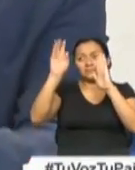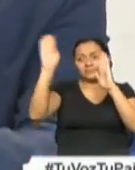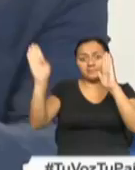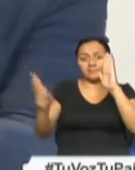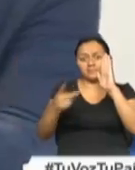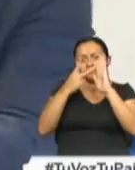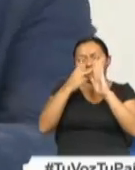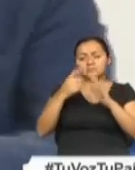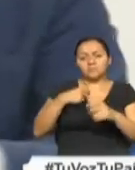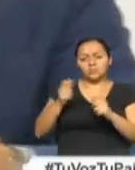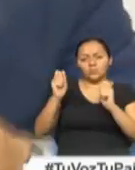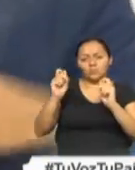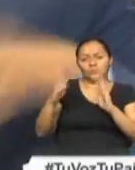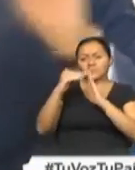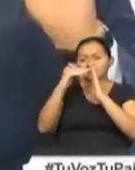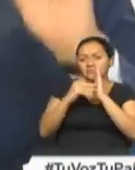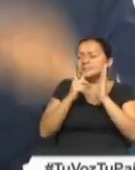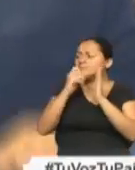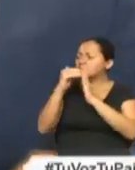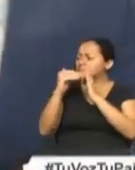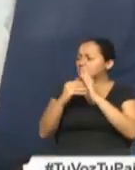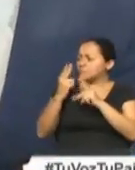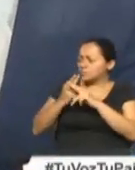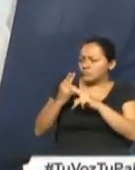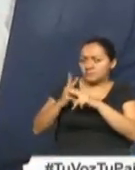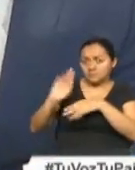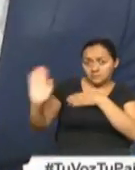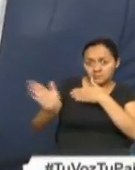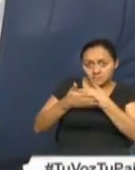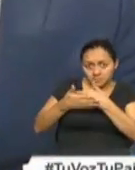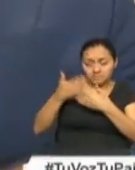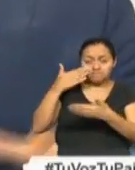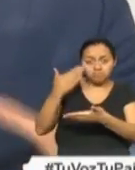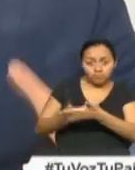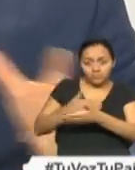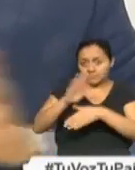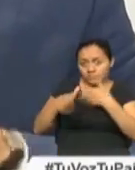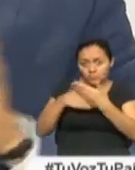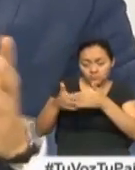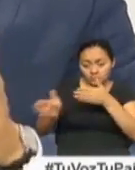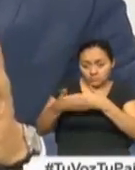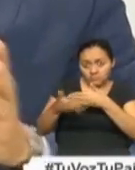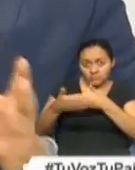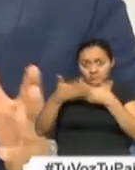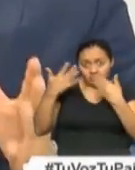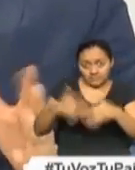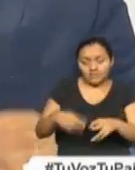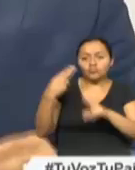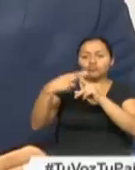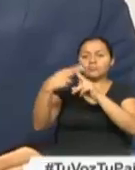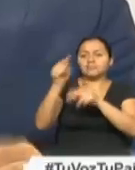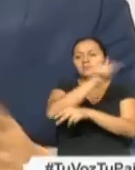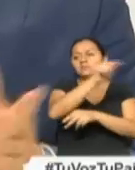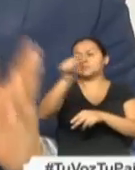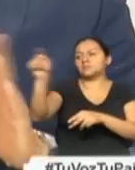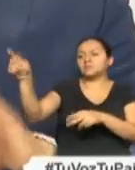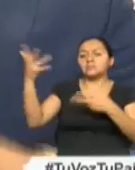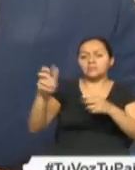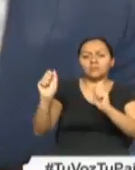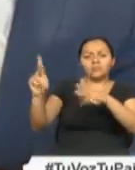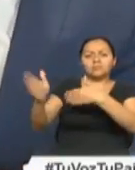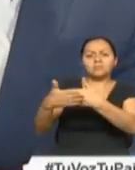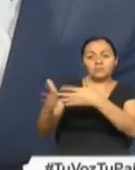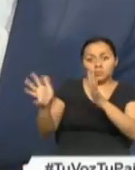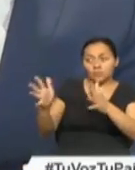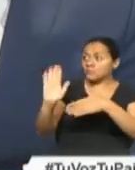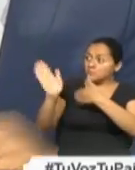con cuenta, con contrato. Tampoco vamos a aceptar cualquier nombre alegremente. Entonces aquí también hay una serie de manipulaciones, suspicacias. Hay 12 países donde ha